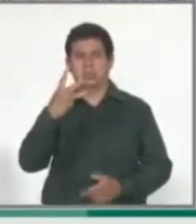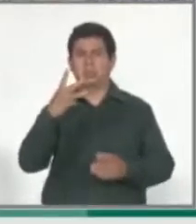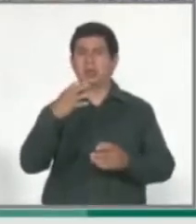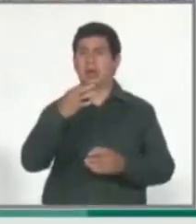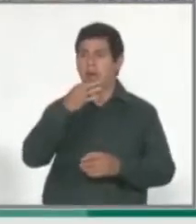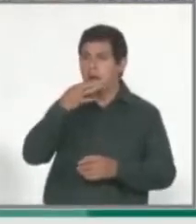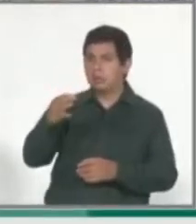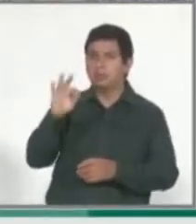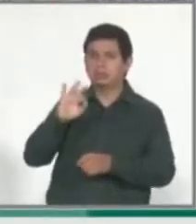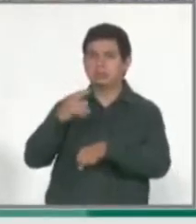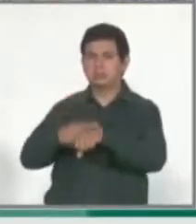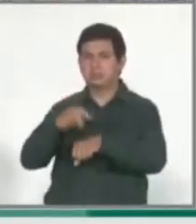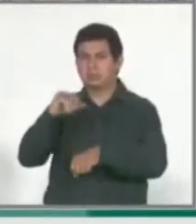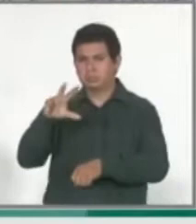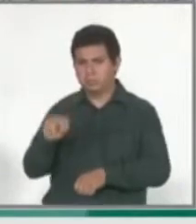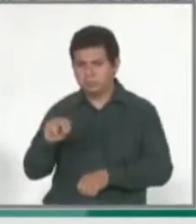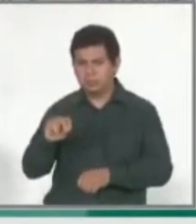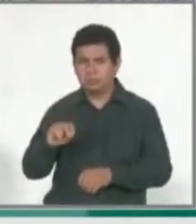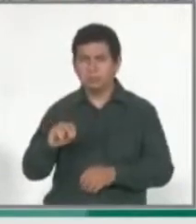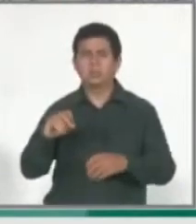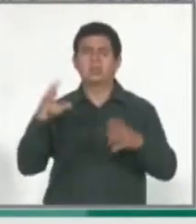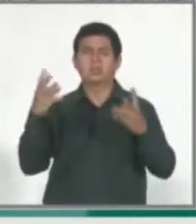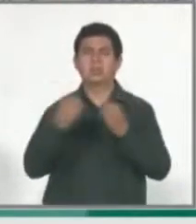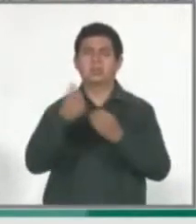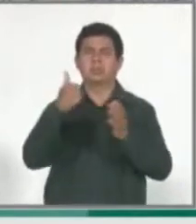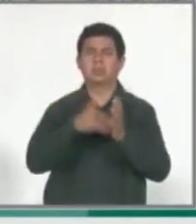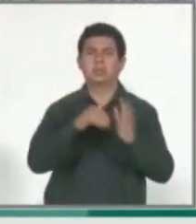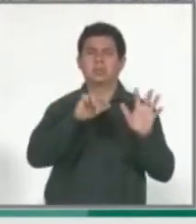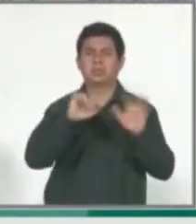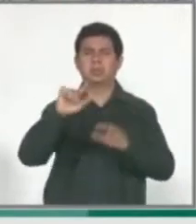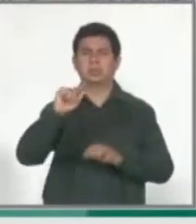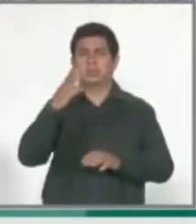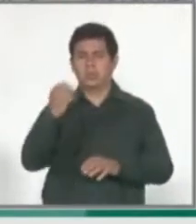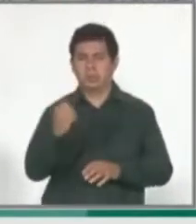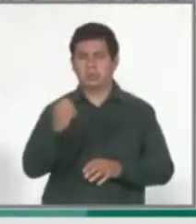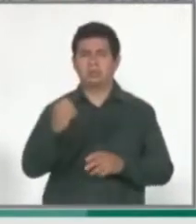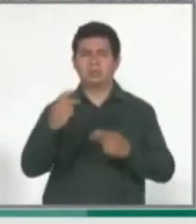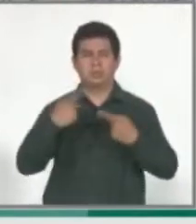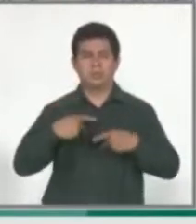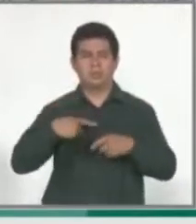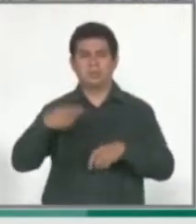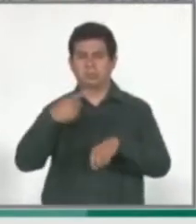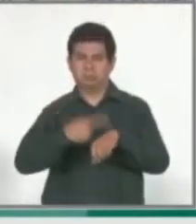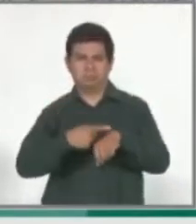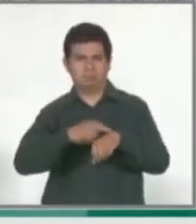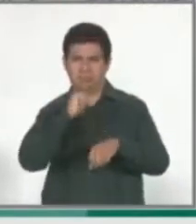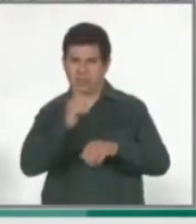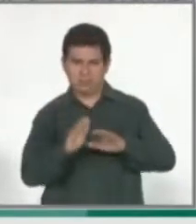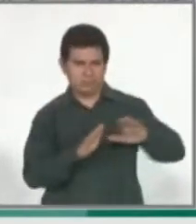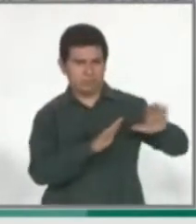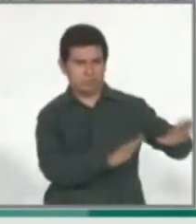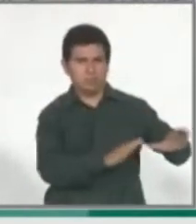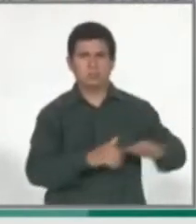notificados y 6.679 casos negativos